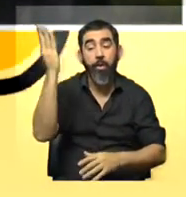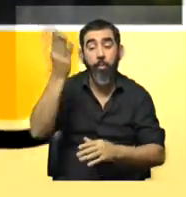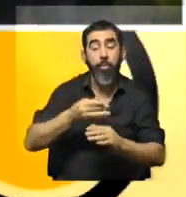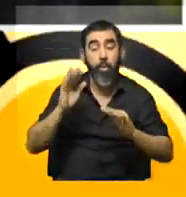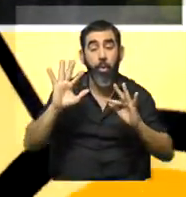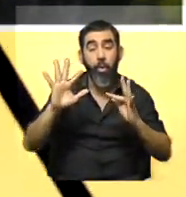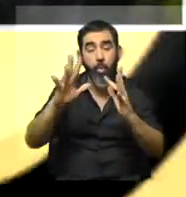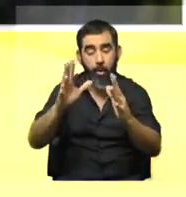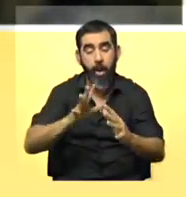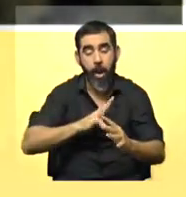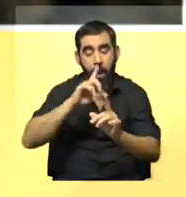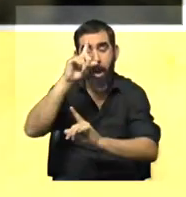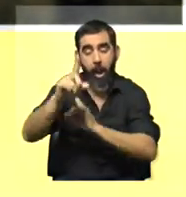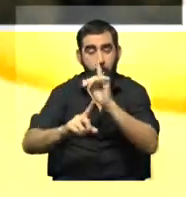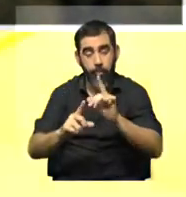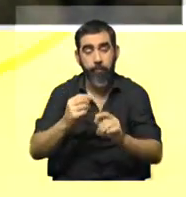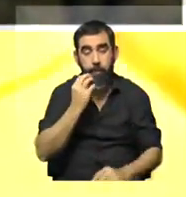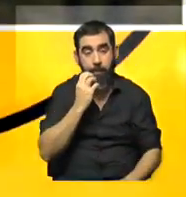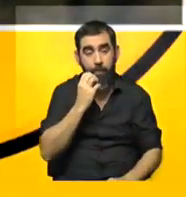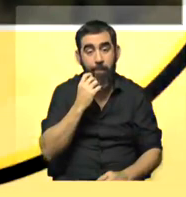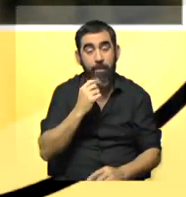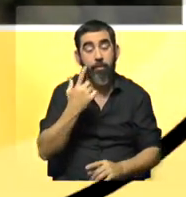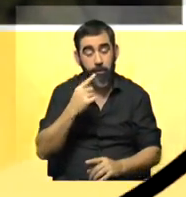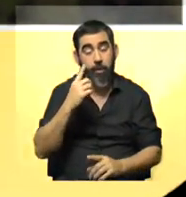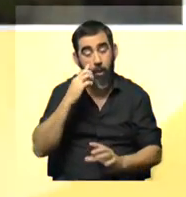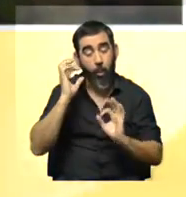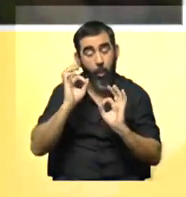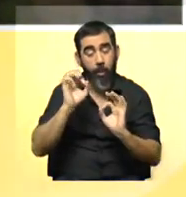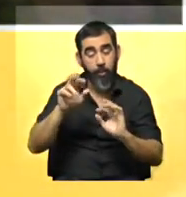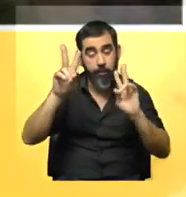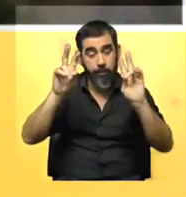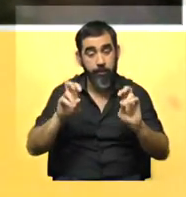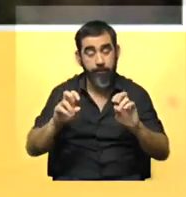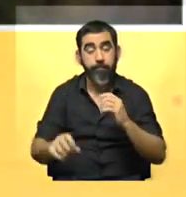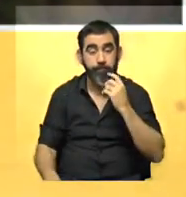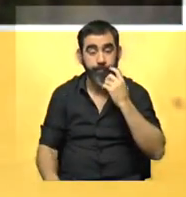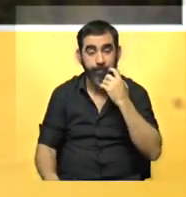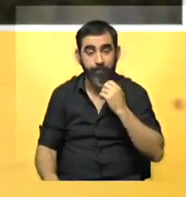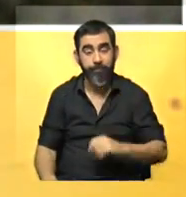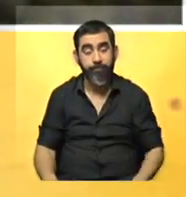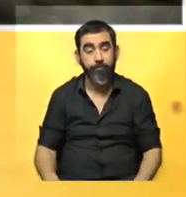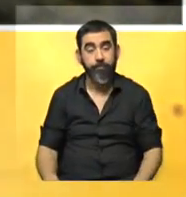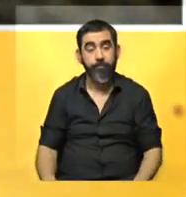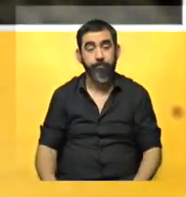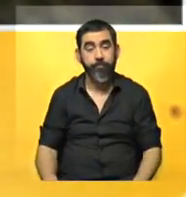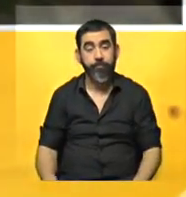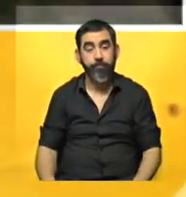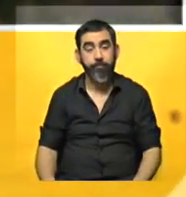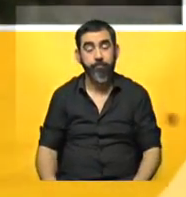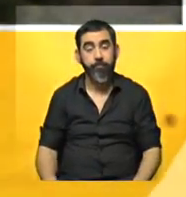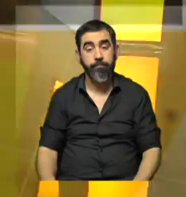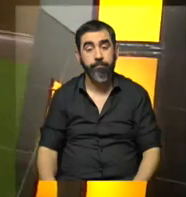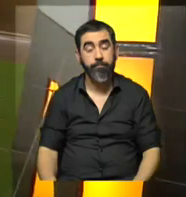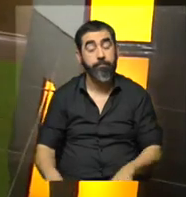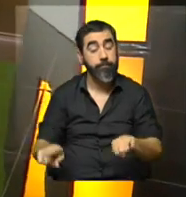tienen alguna presencia. Entonces, hay que tener realmente en cuenta esta presencia, sí, para no afectar el ecosistema. Y muy cortito, es el